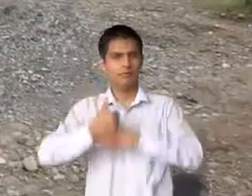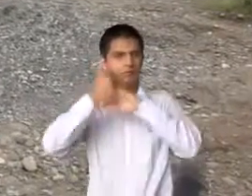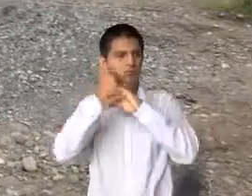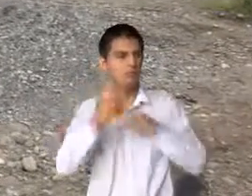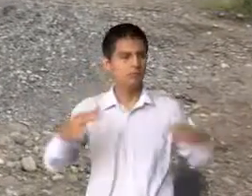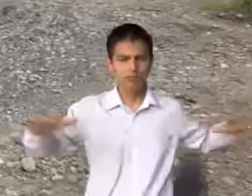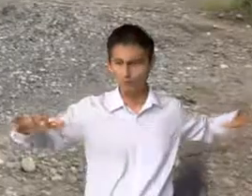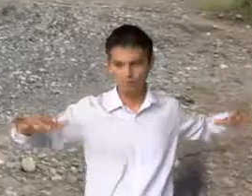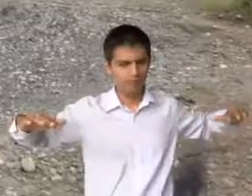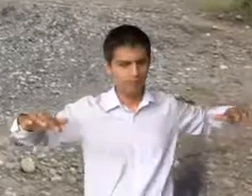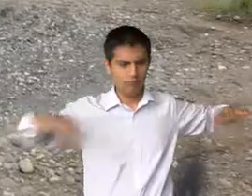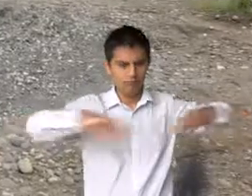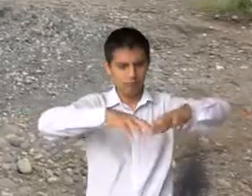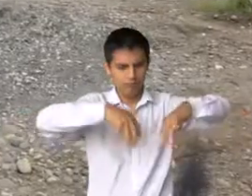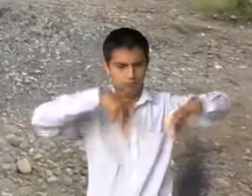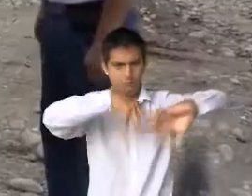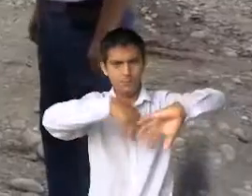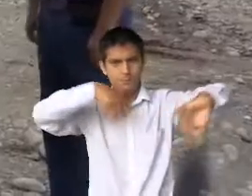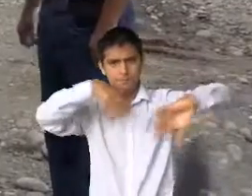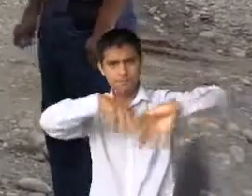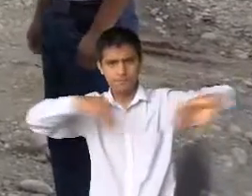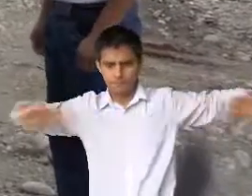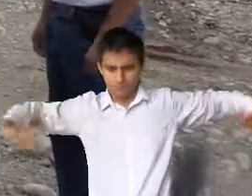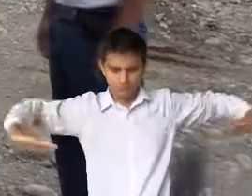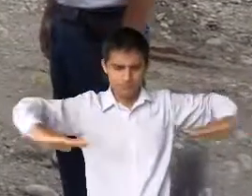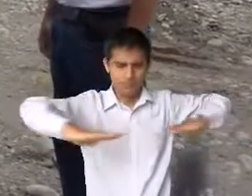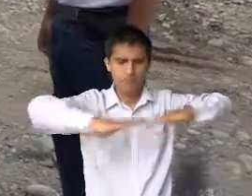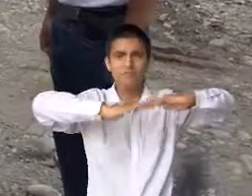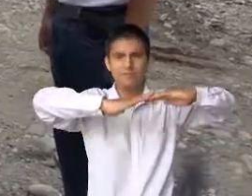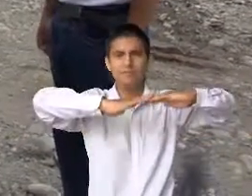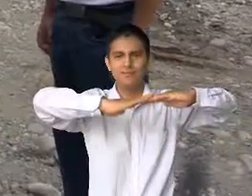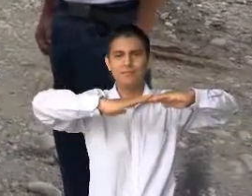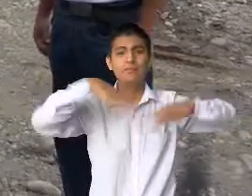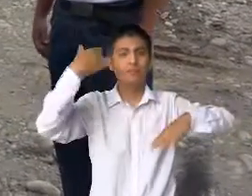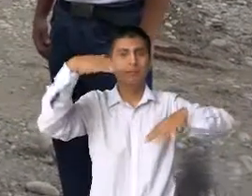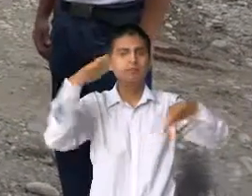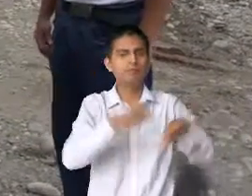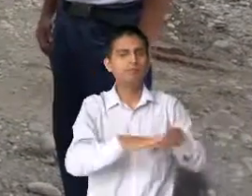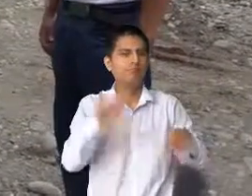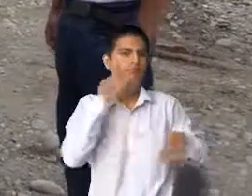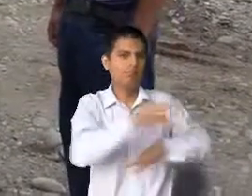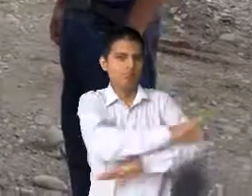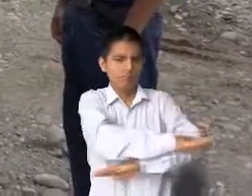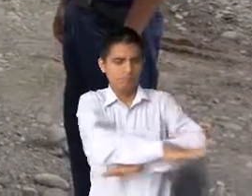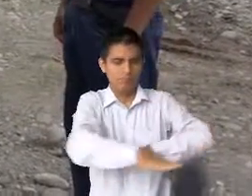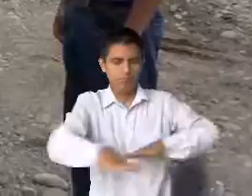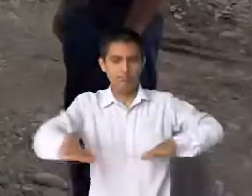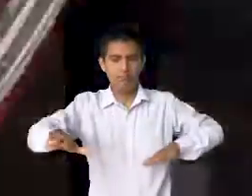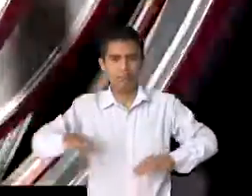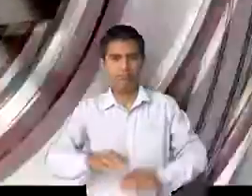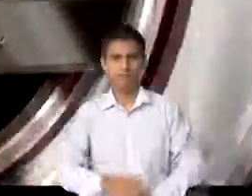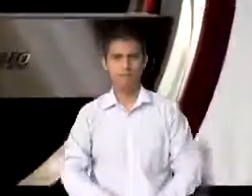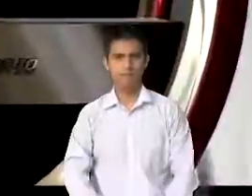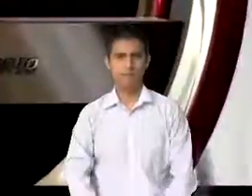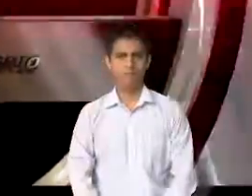de la misma hasta la avenida Amazonas. Se tiene proyectado el asfaltado de este importante corredor vial.